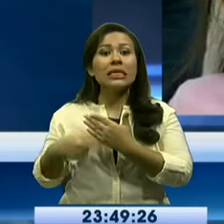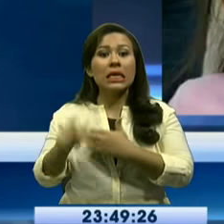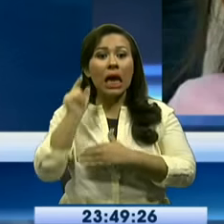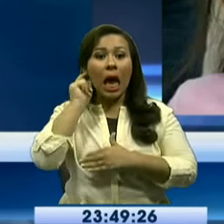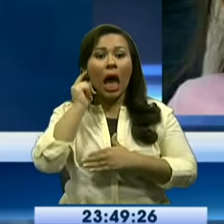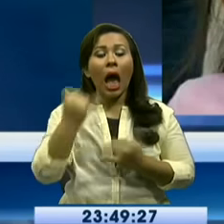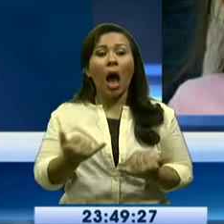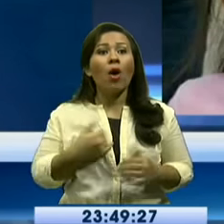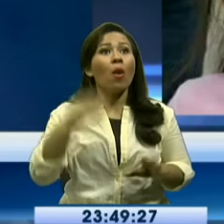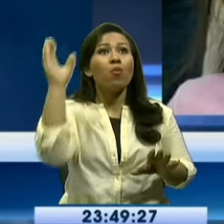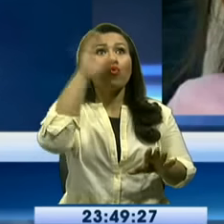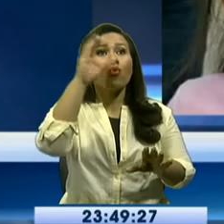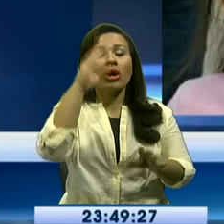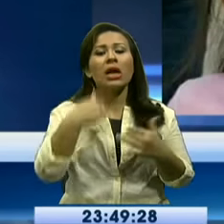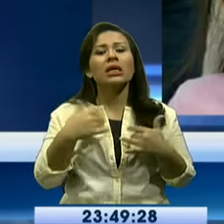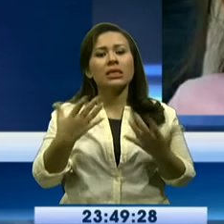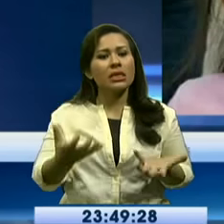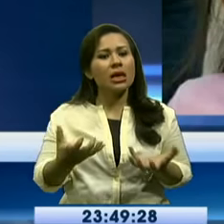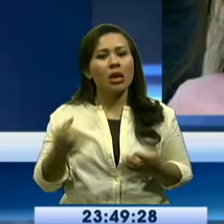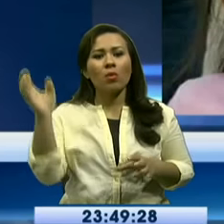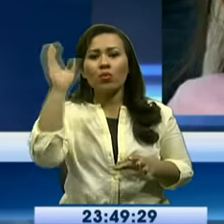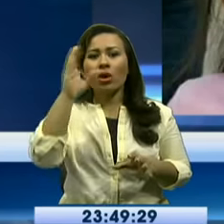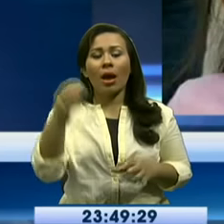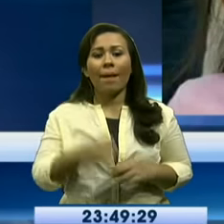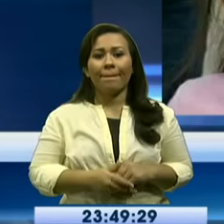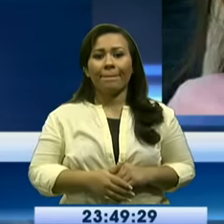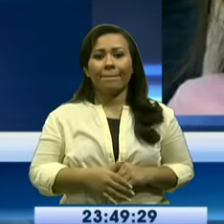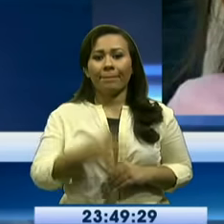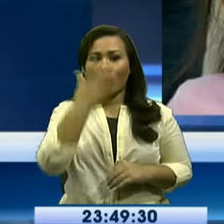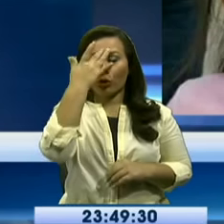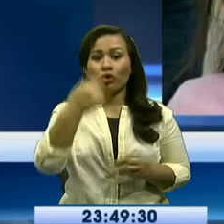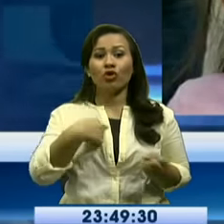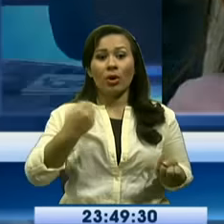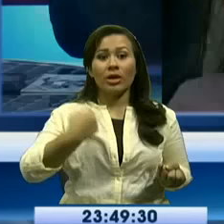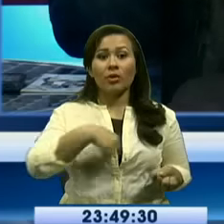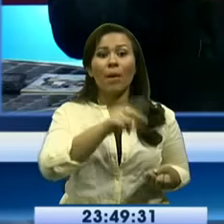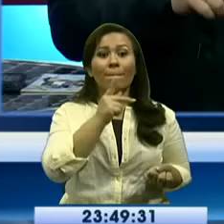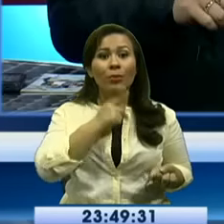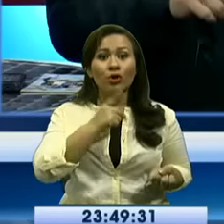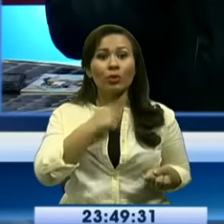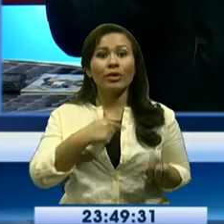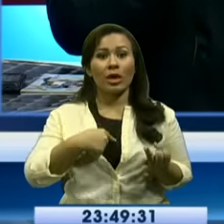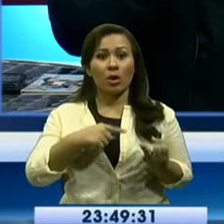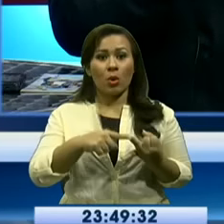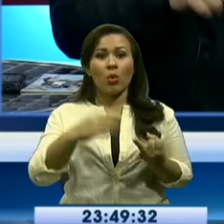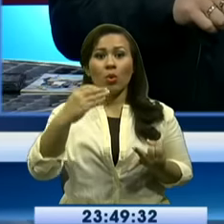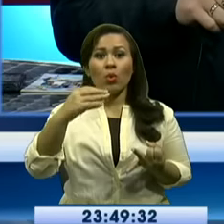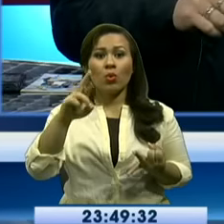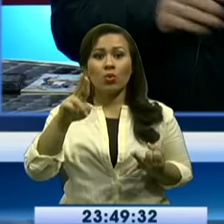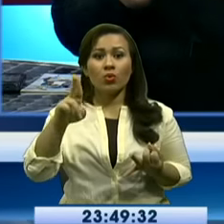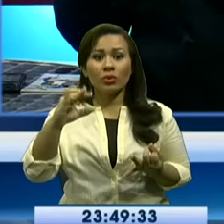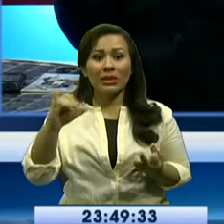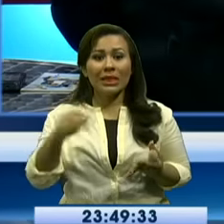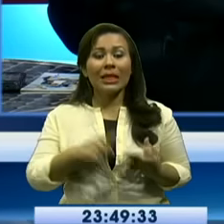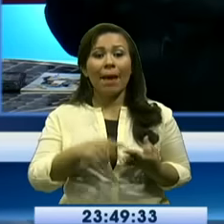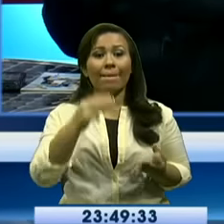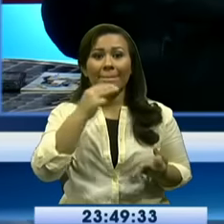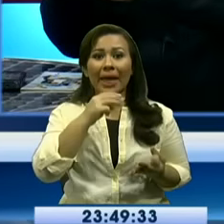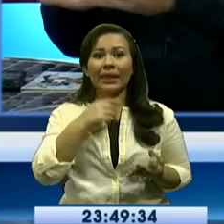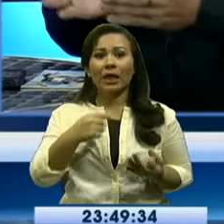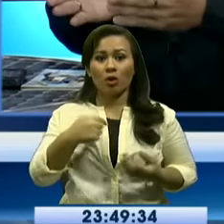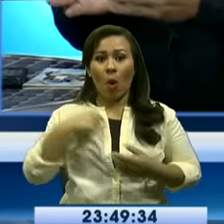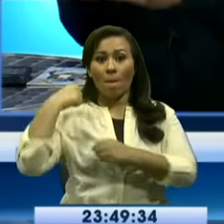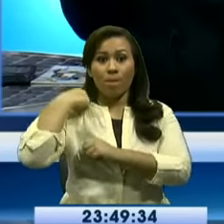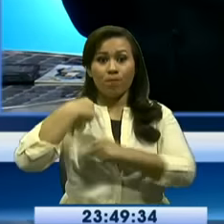y no las localiza. No, no las localizo porque he estado en Puerto Viejo, he estado por Cruzita y he estado en Manta. Esta es mi mochila de lo